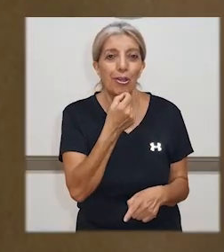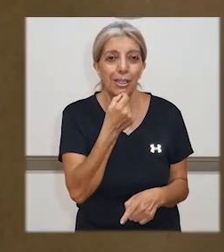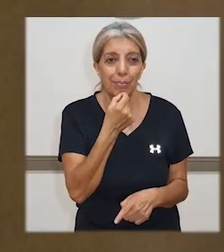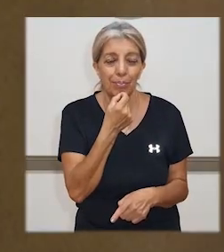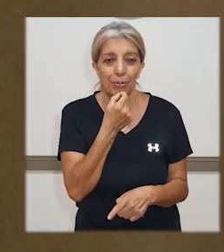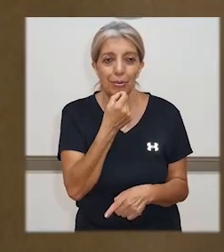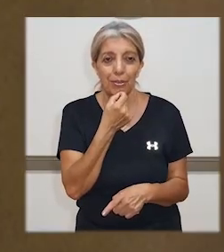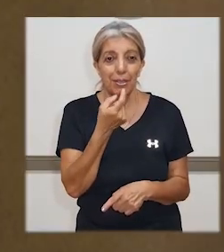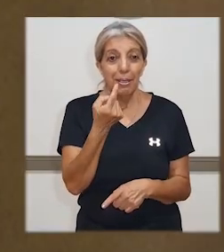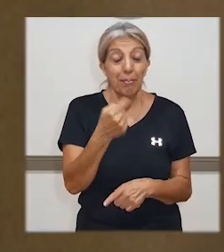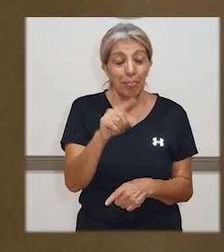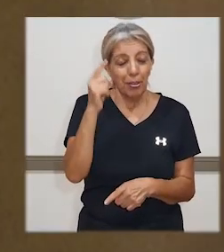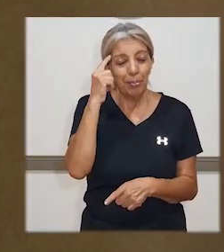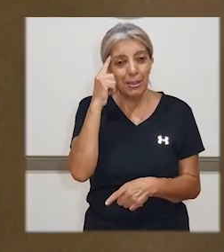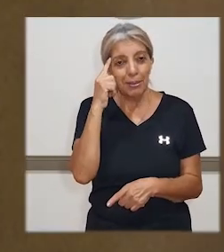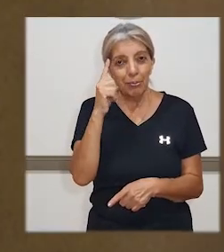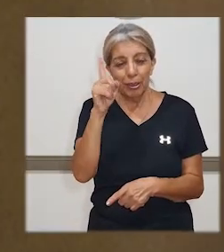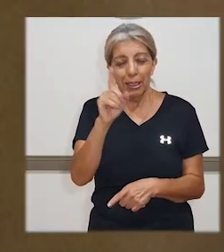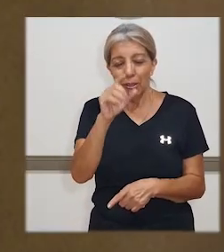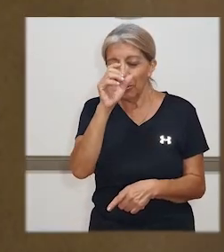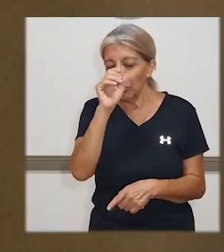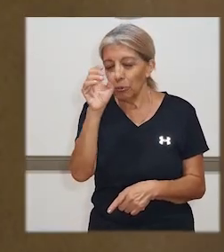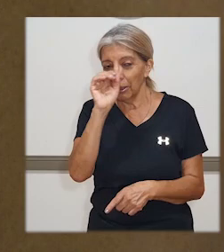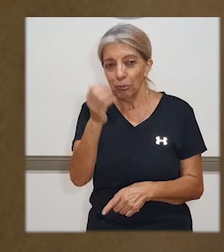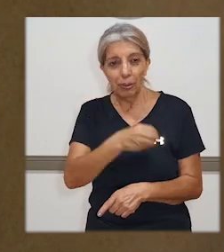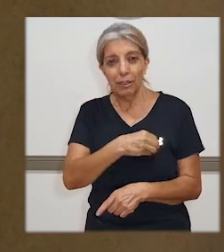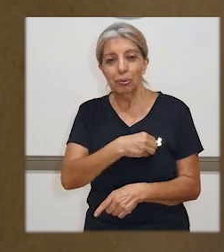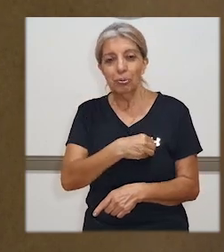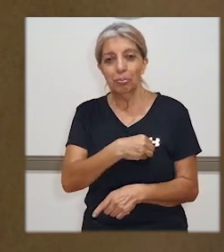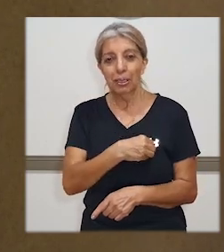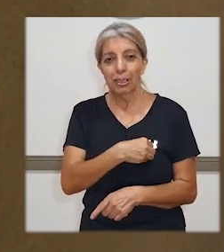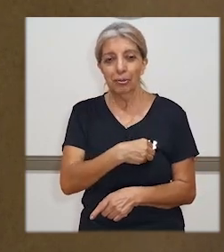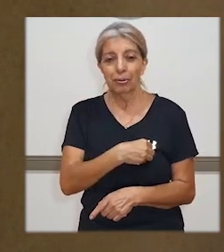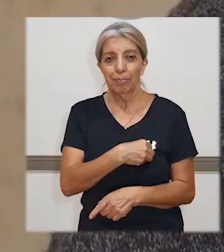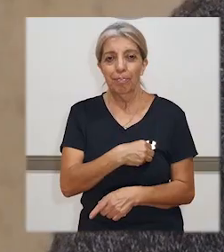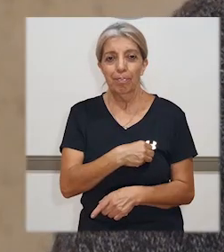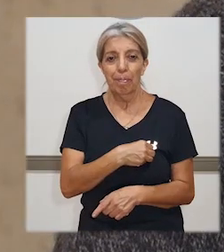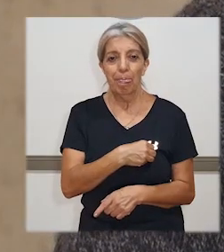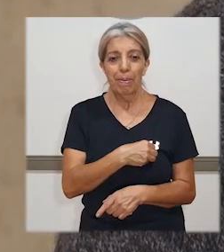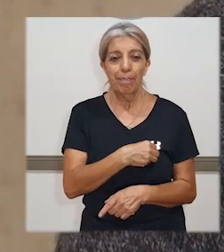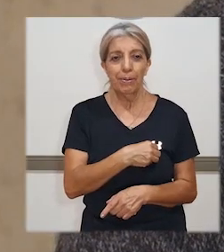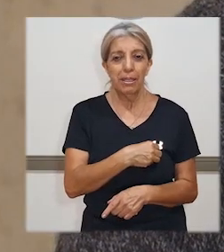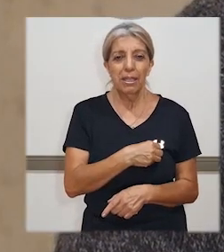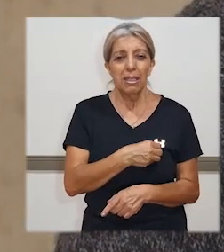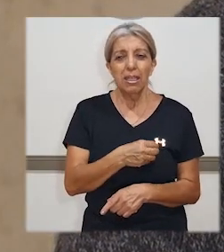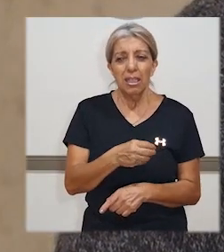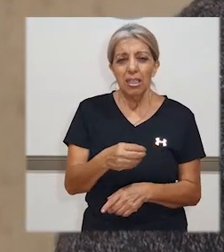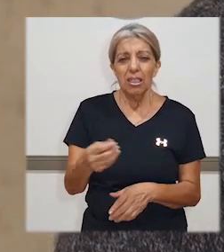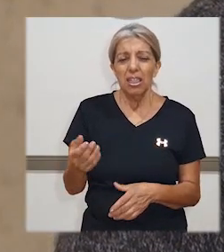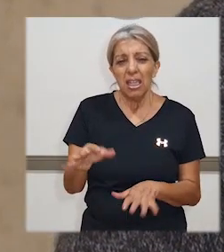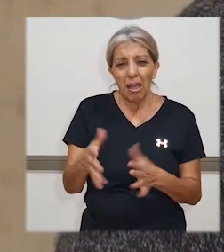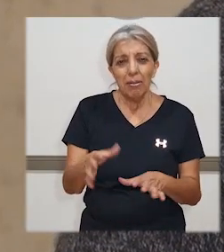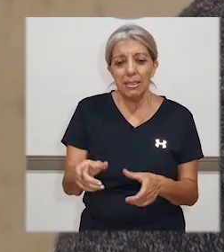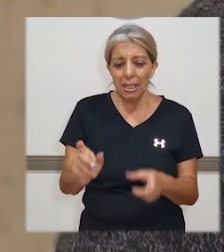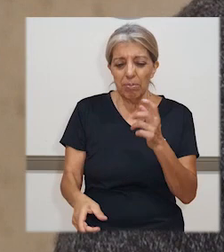Él no cometió pecado y nadie pudo encontrar una mentira en su boca. Cuando era insultado, no